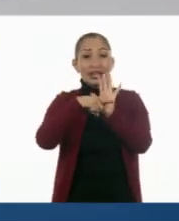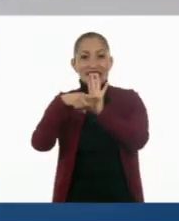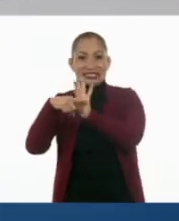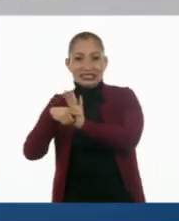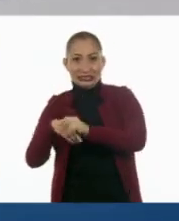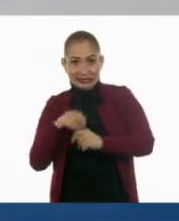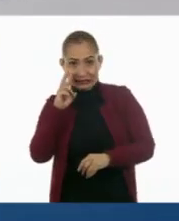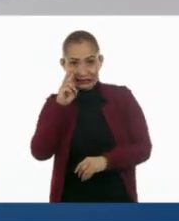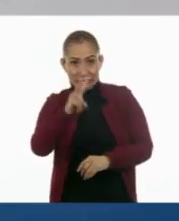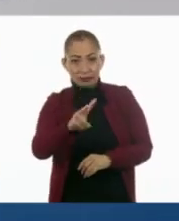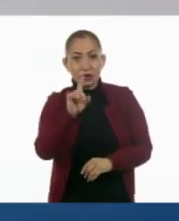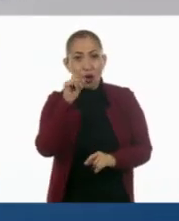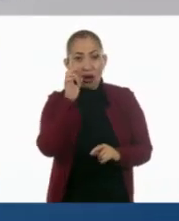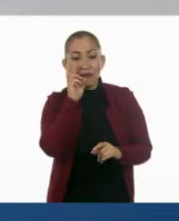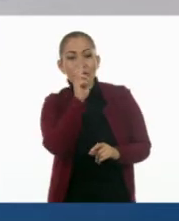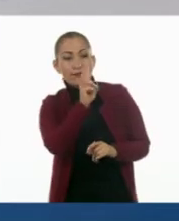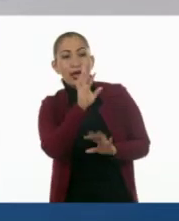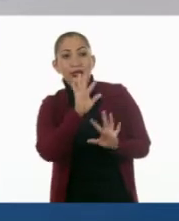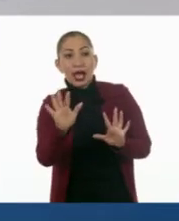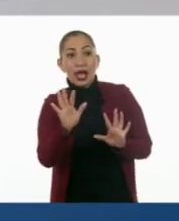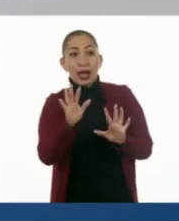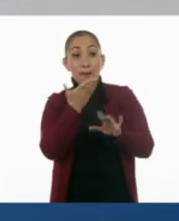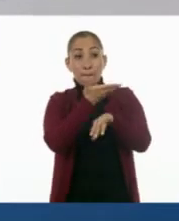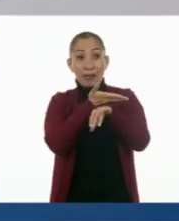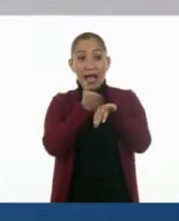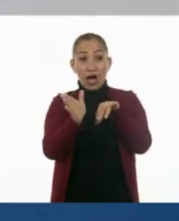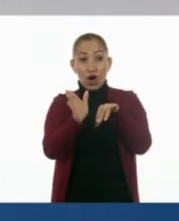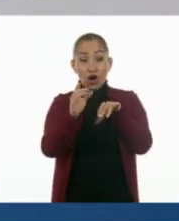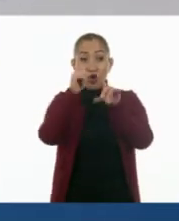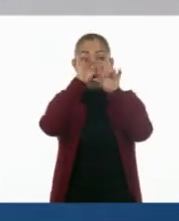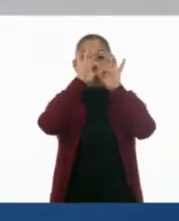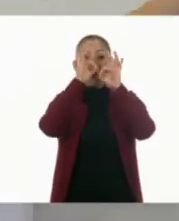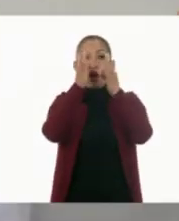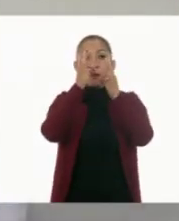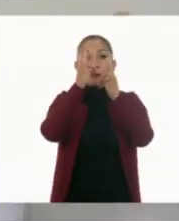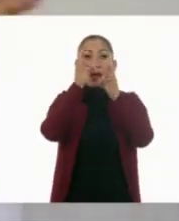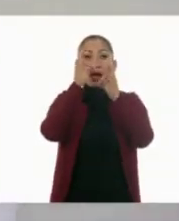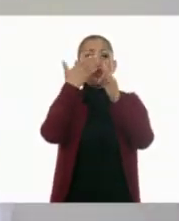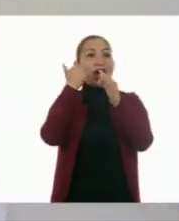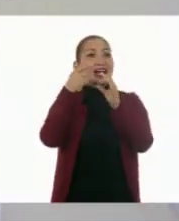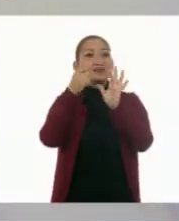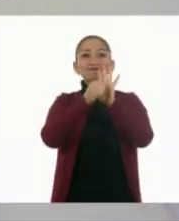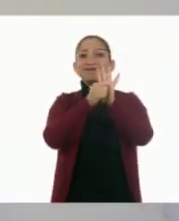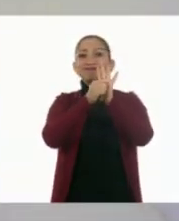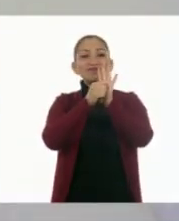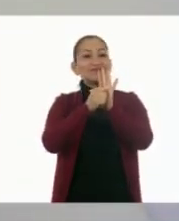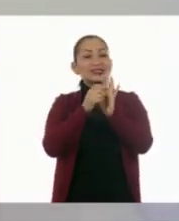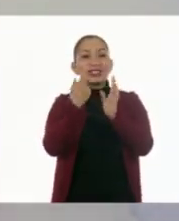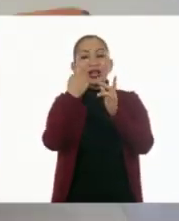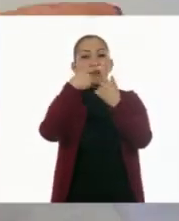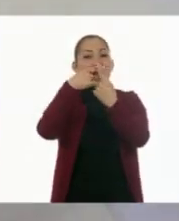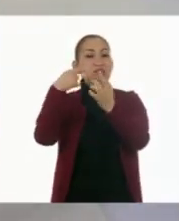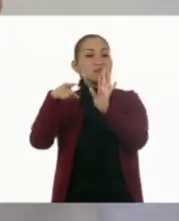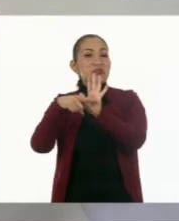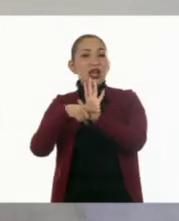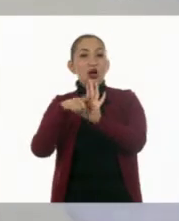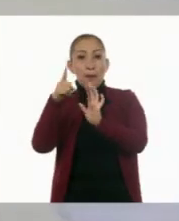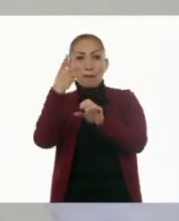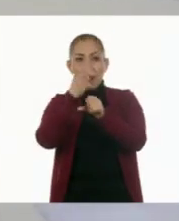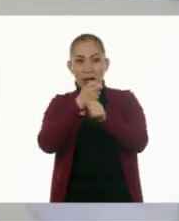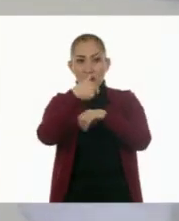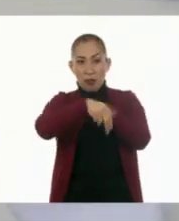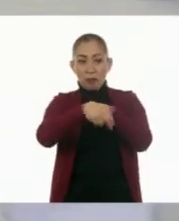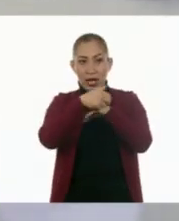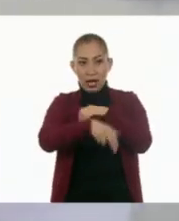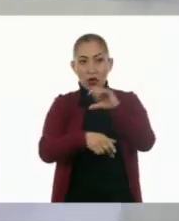bien. Ustedes están viendo que en la parte blanca no tienen signo, por lo tanto, este va a ser nuestro primer número. Muy